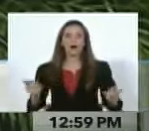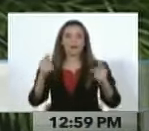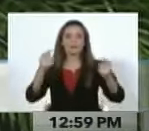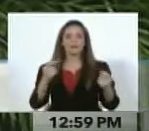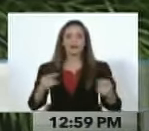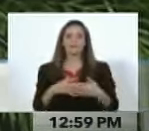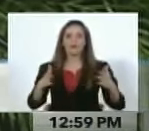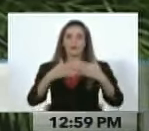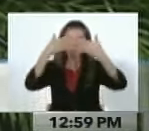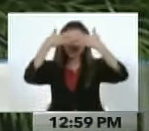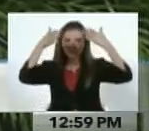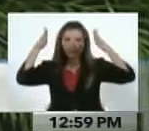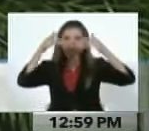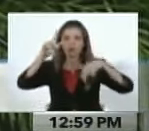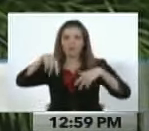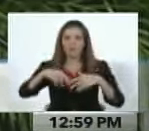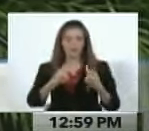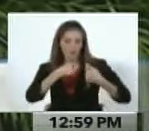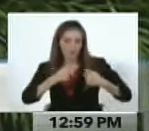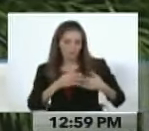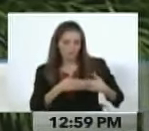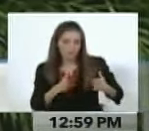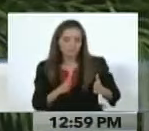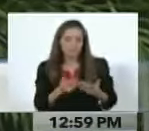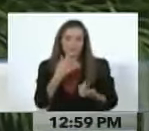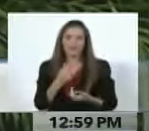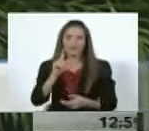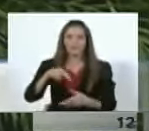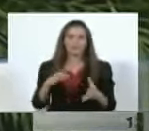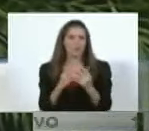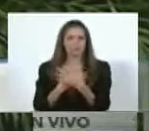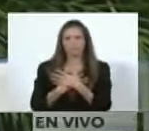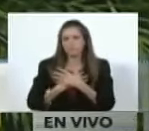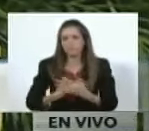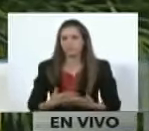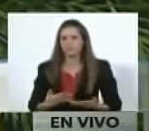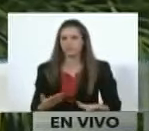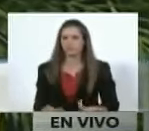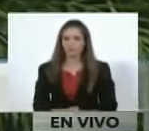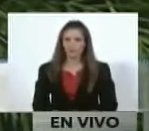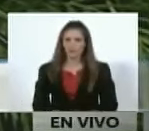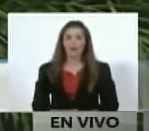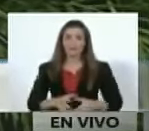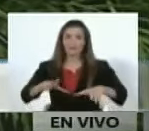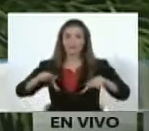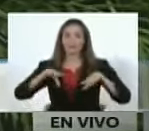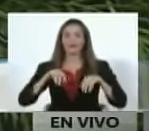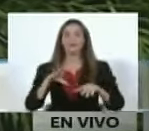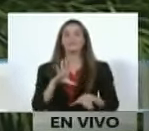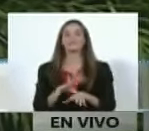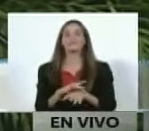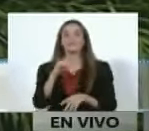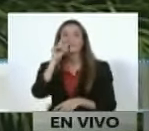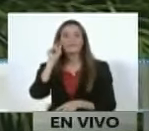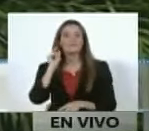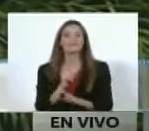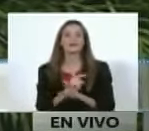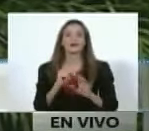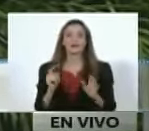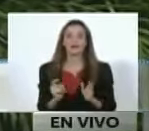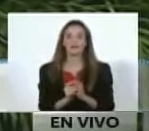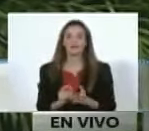su mente y su corazón y dieron todo para que aceptara a estos médicos integrales